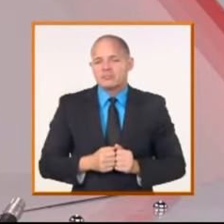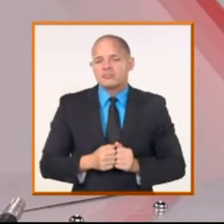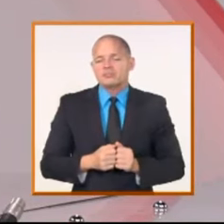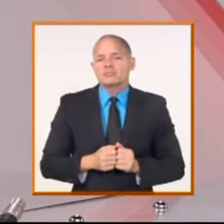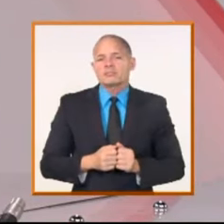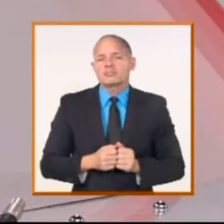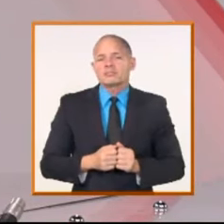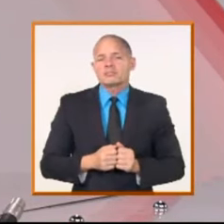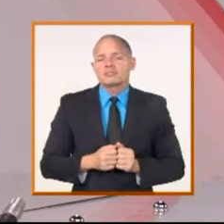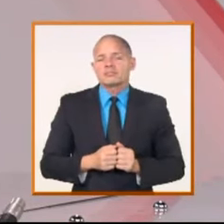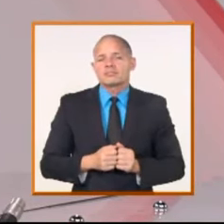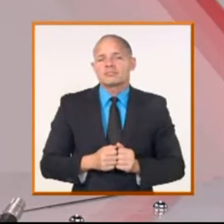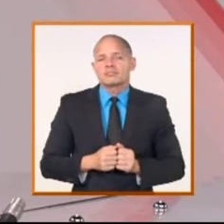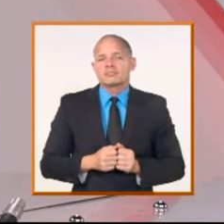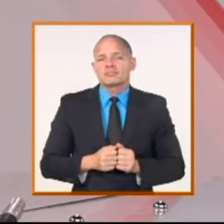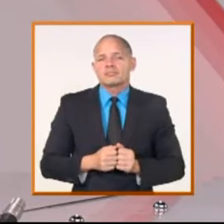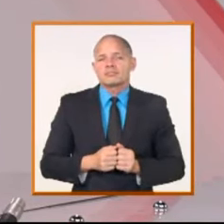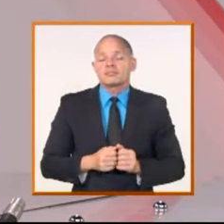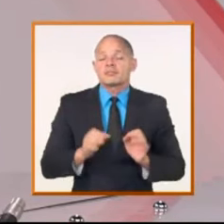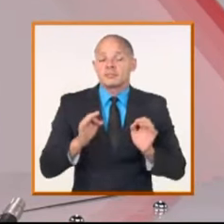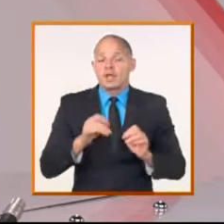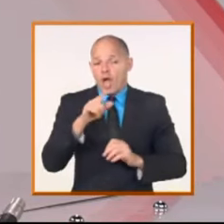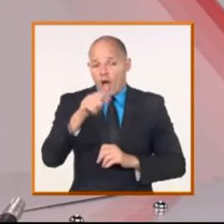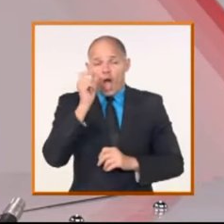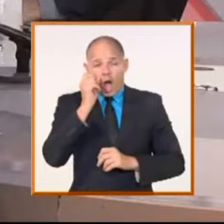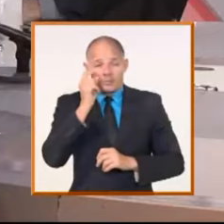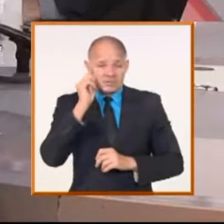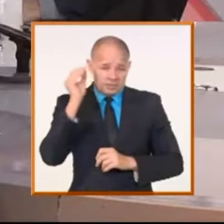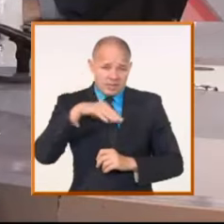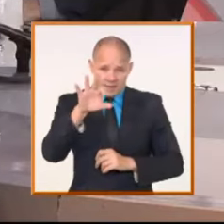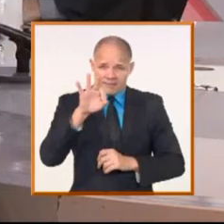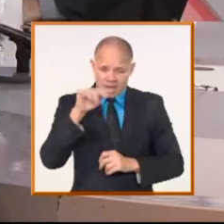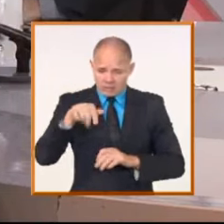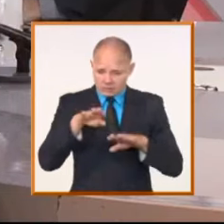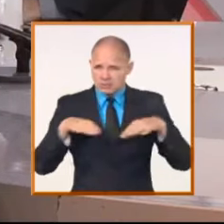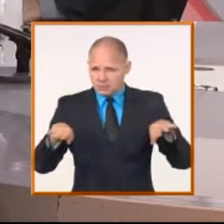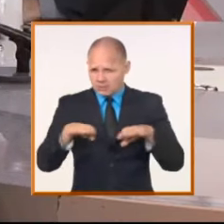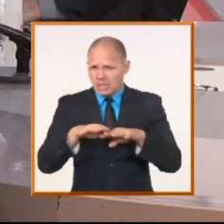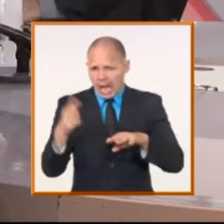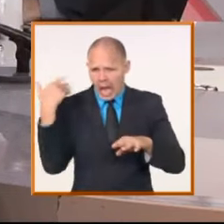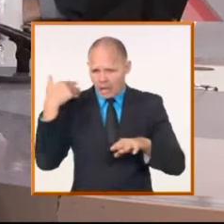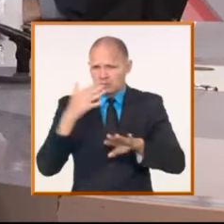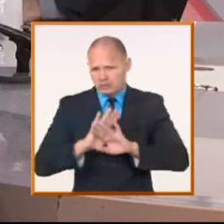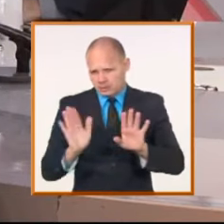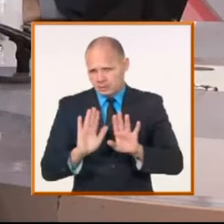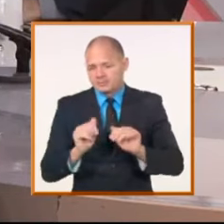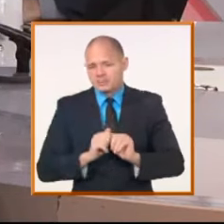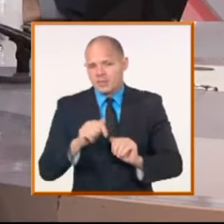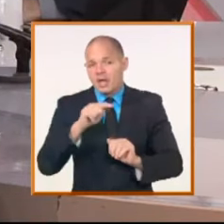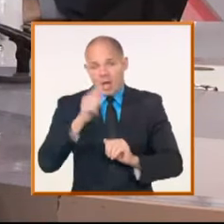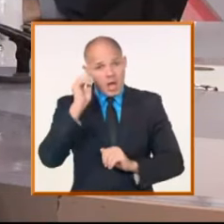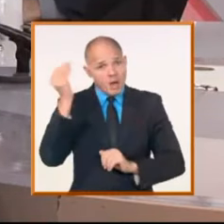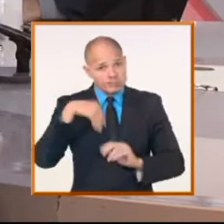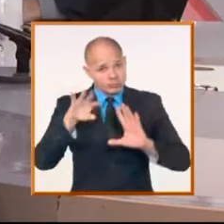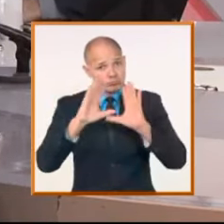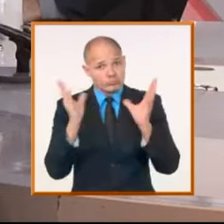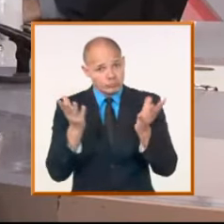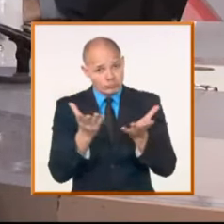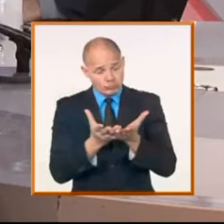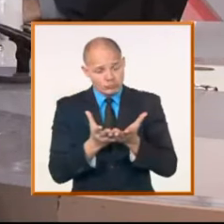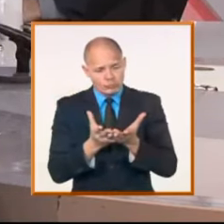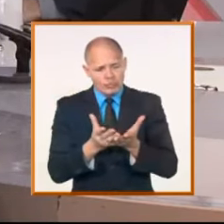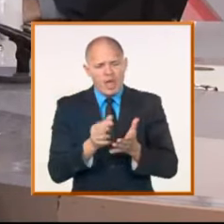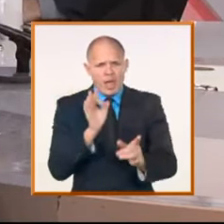nuestros comentaristas y analistas habituales. Bueno, bienvenido una vez más, Ernesto, acá. Te propongo ver un material